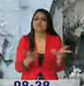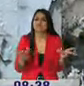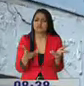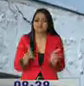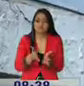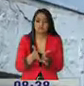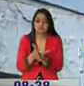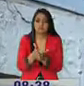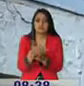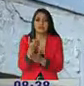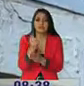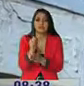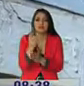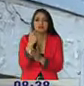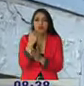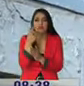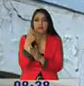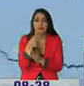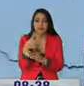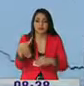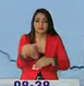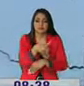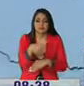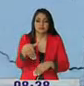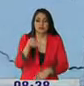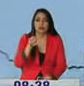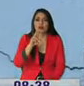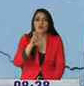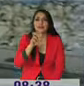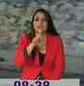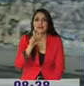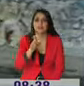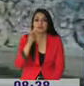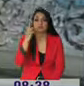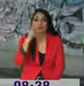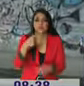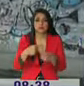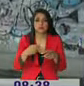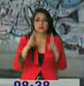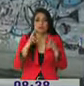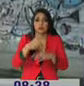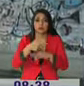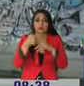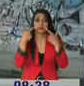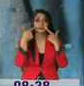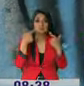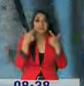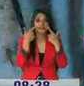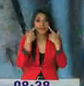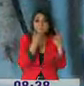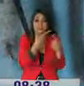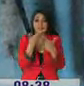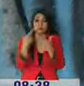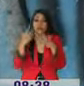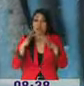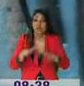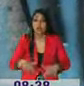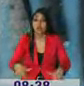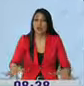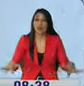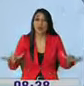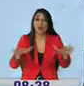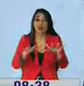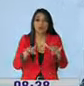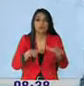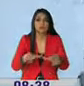pasaje s111g y Teniente Hugo Ortiz esperan que las autoridades competentes realicen una inspección en la estructura ya que el